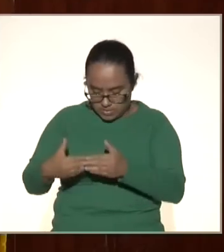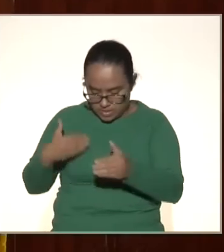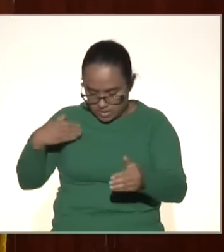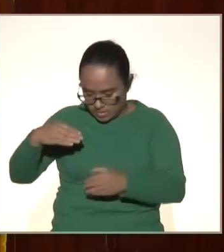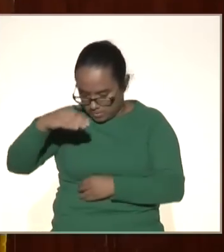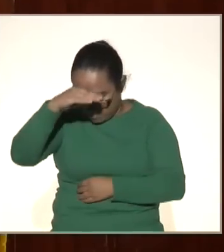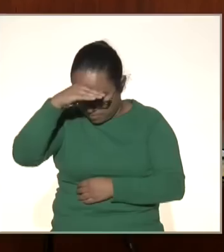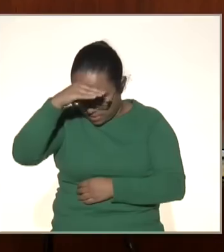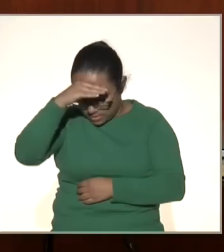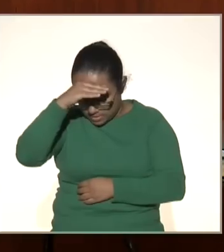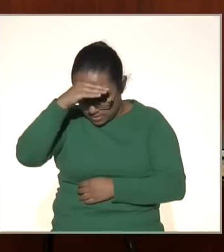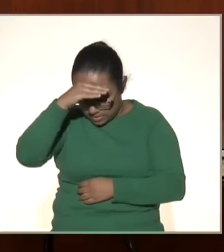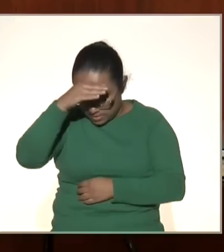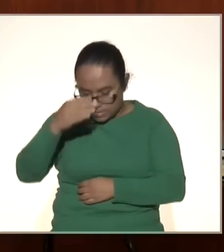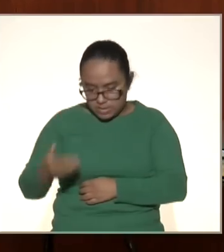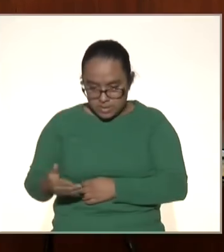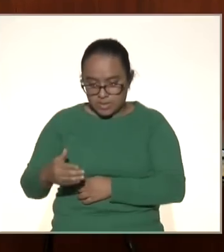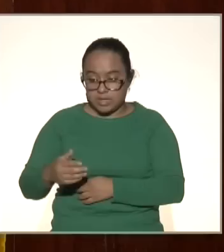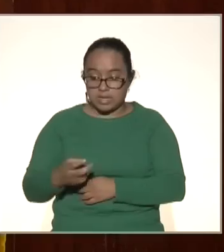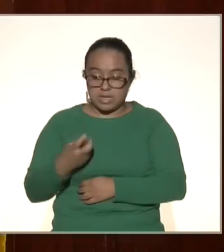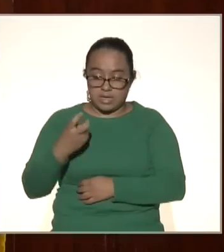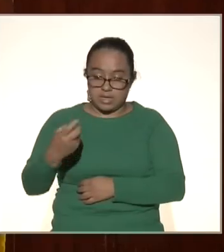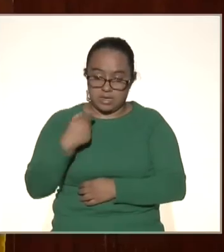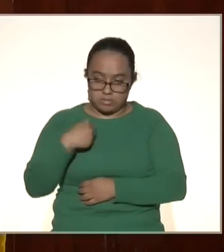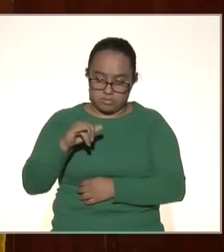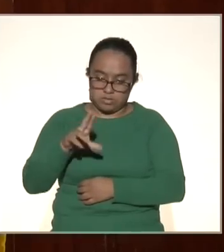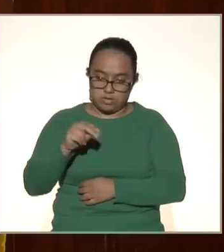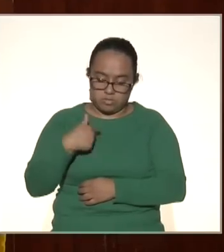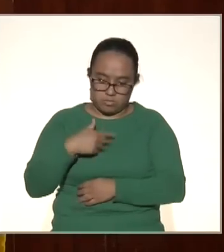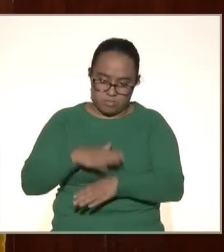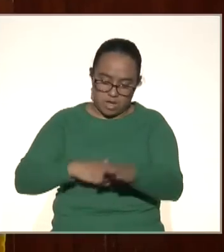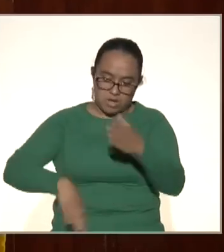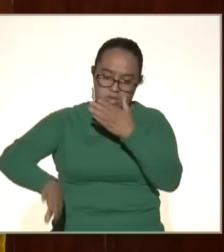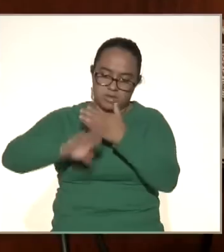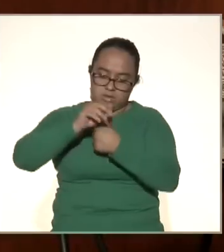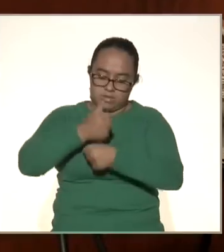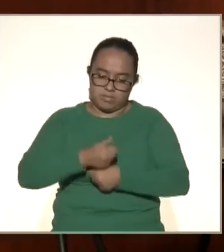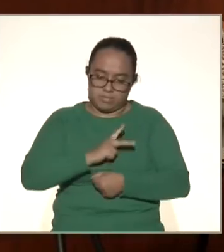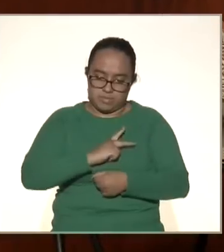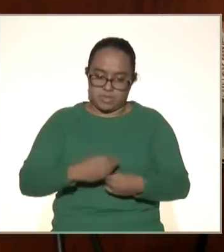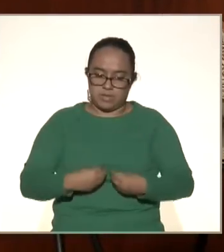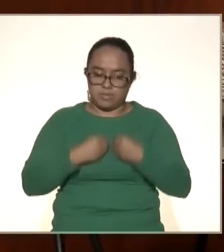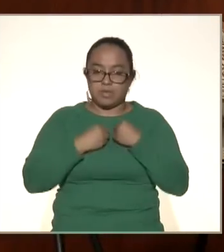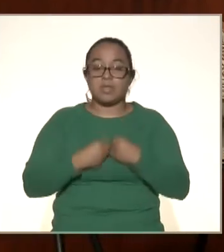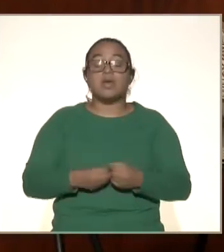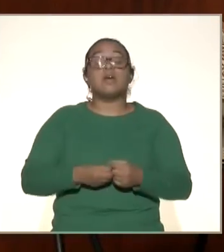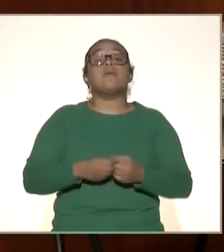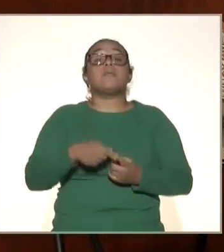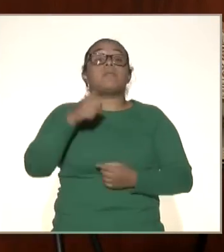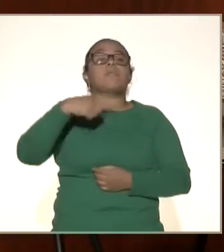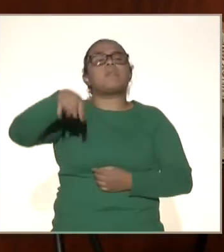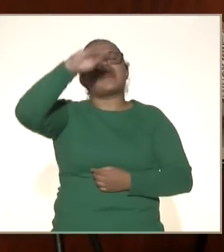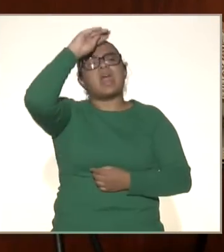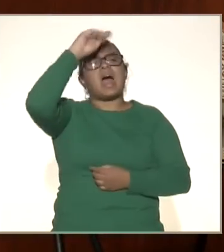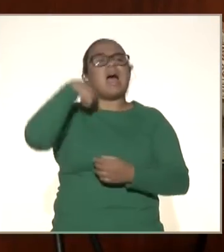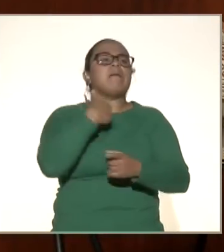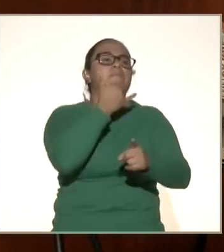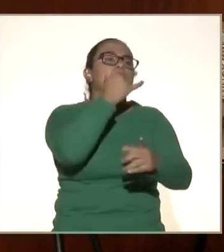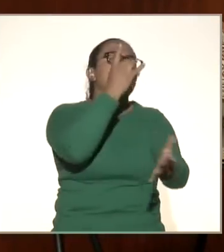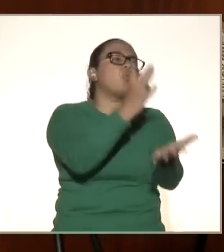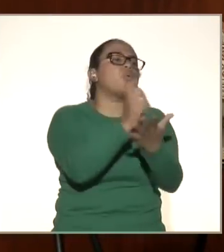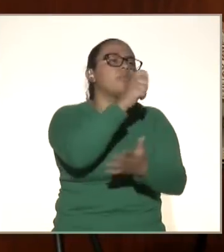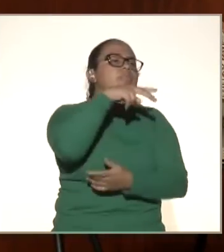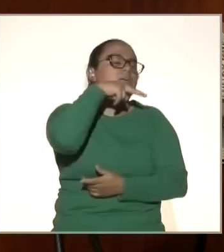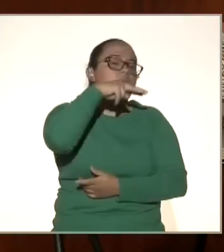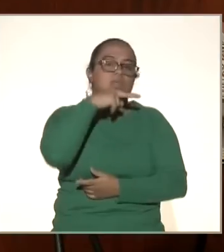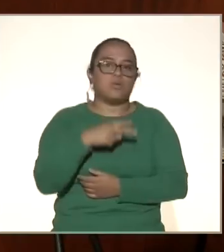¿no? Y de ver de qué manera ha impactado nuestra vida. Claro, y que no es algo exclusivo de esta época navideña, de esta época de Año Nuevo, sino es un